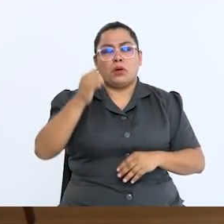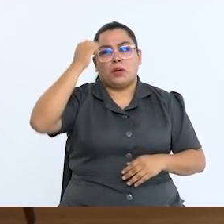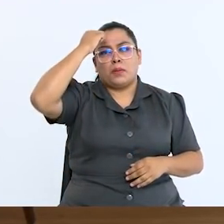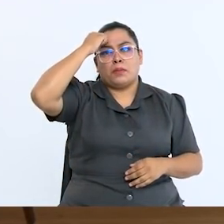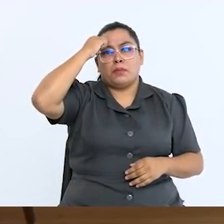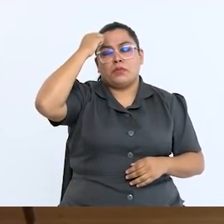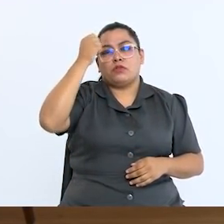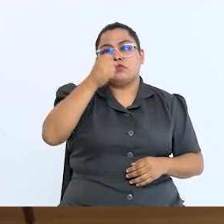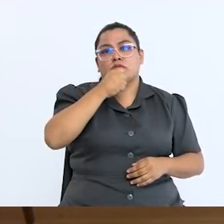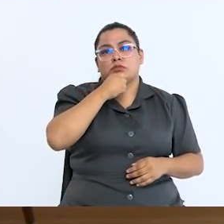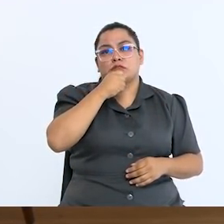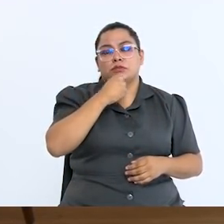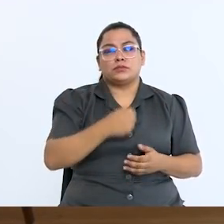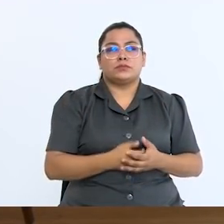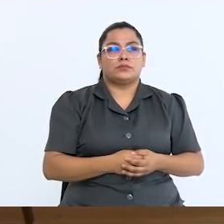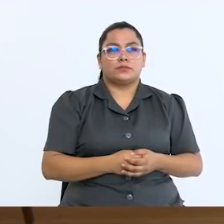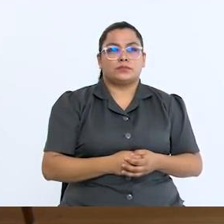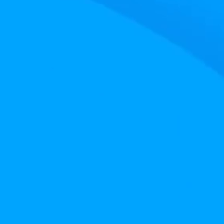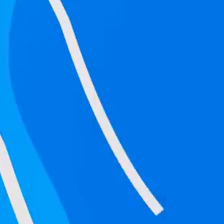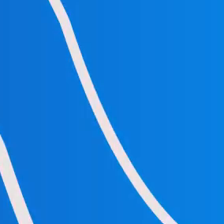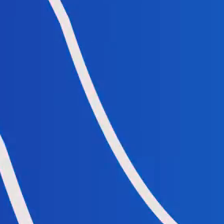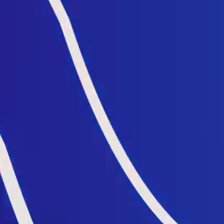a su aprendizaje y formación docente.